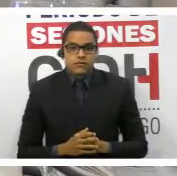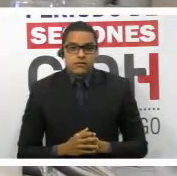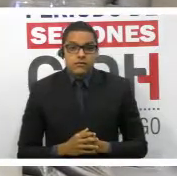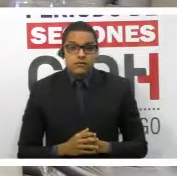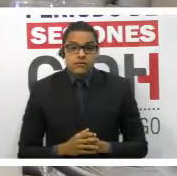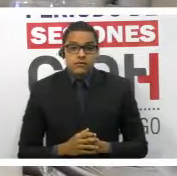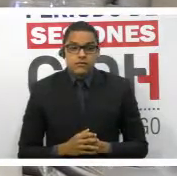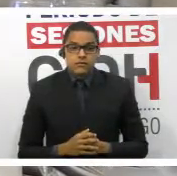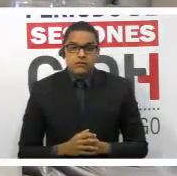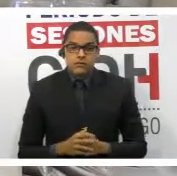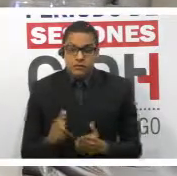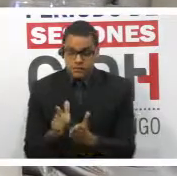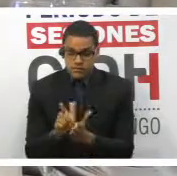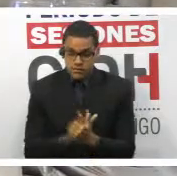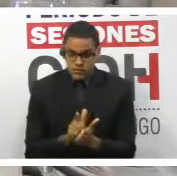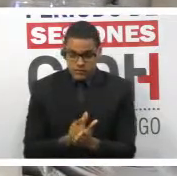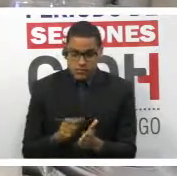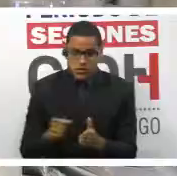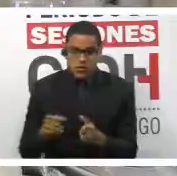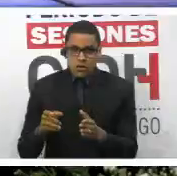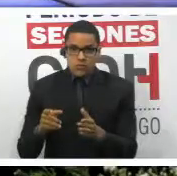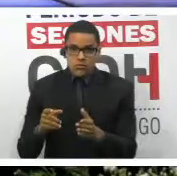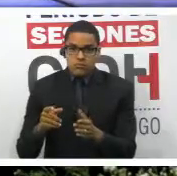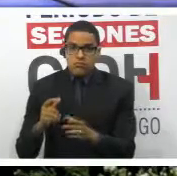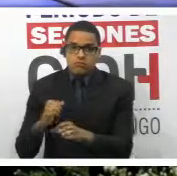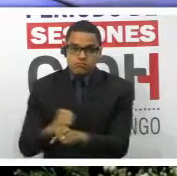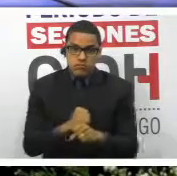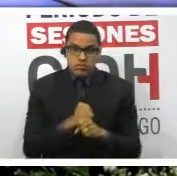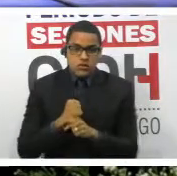humanos y el trato de la discapacidad